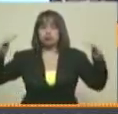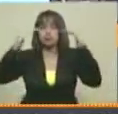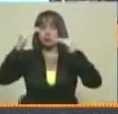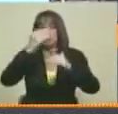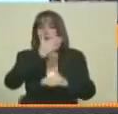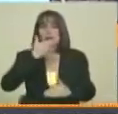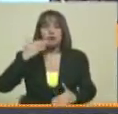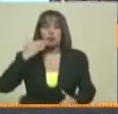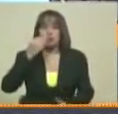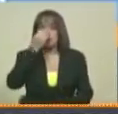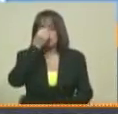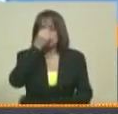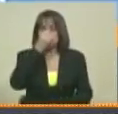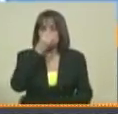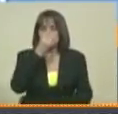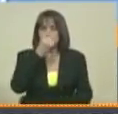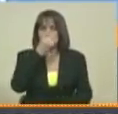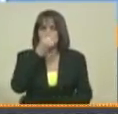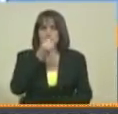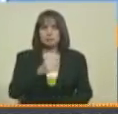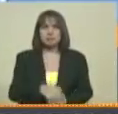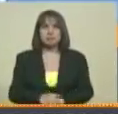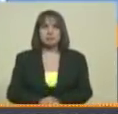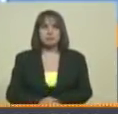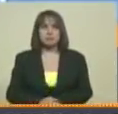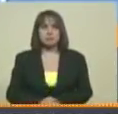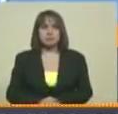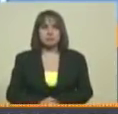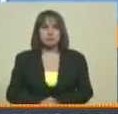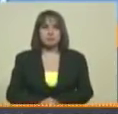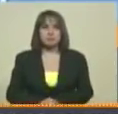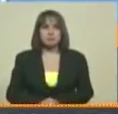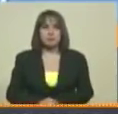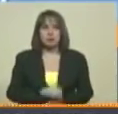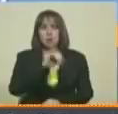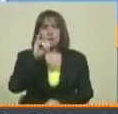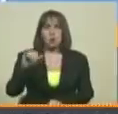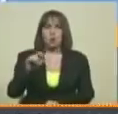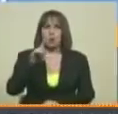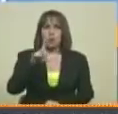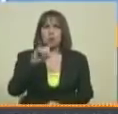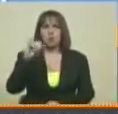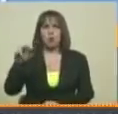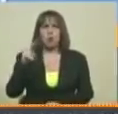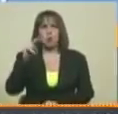misión. Eso fue junio, julio del año 2013,